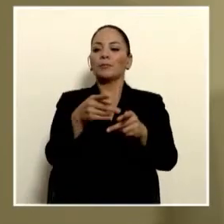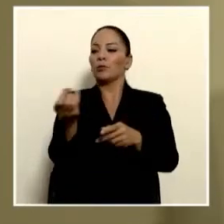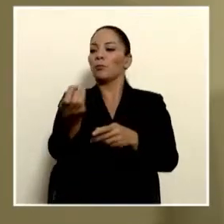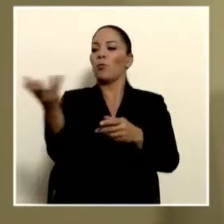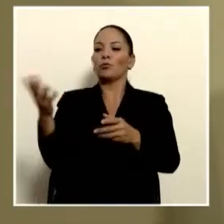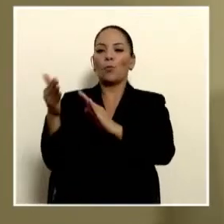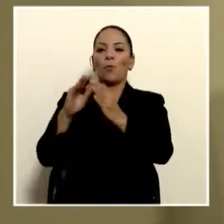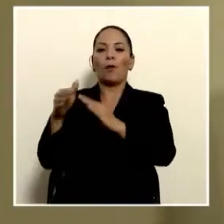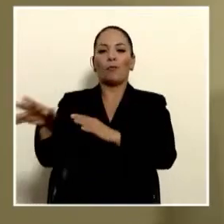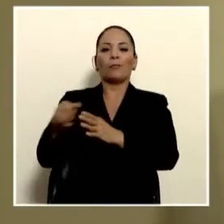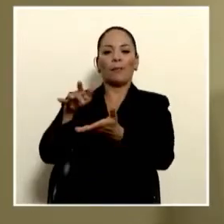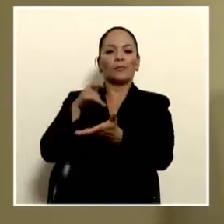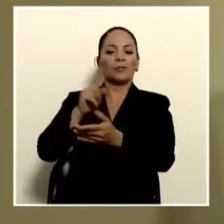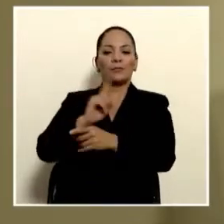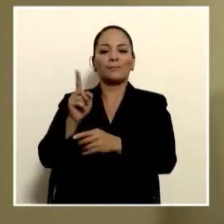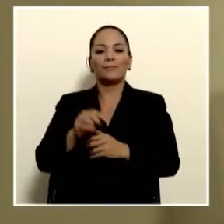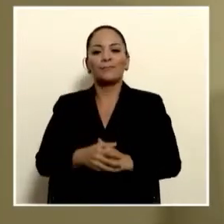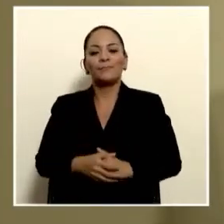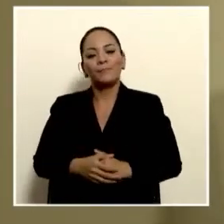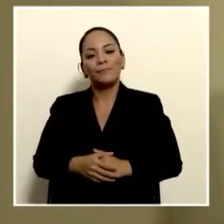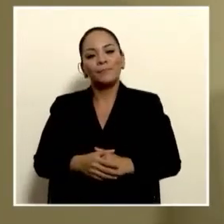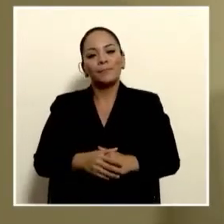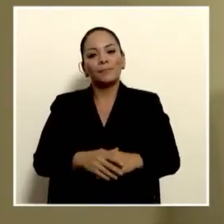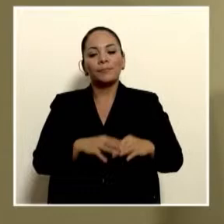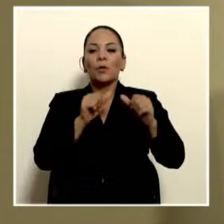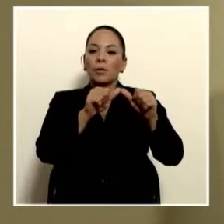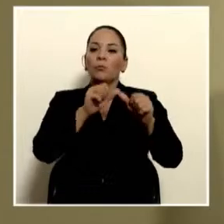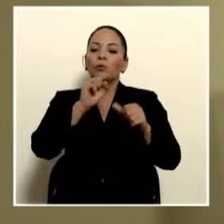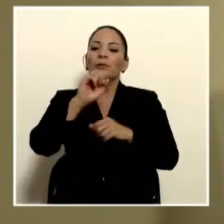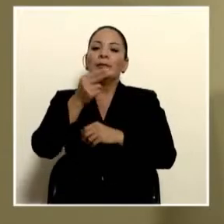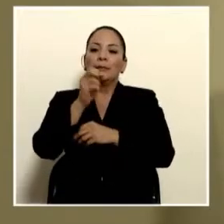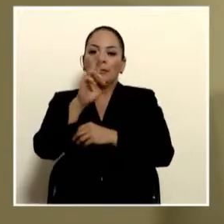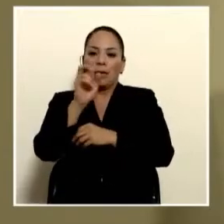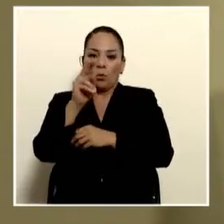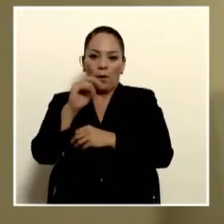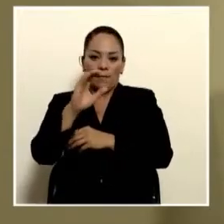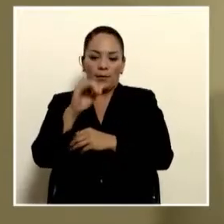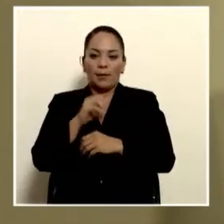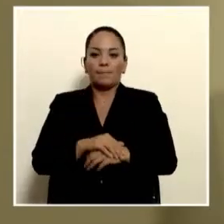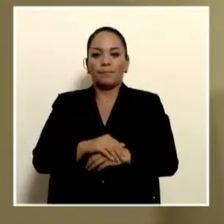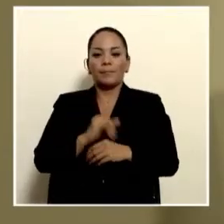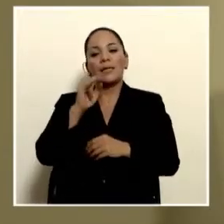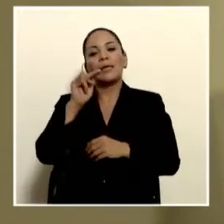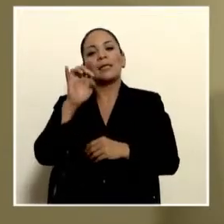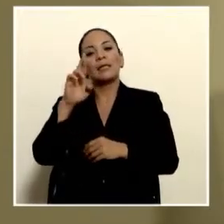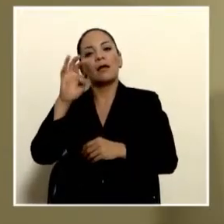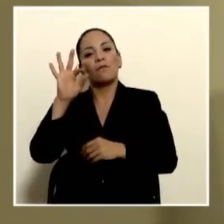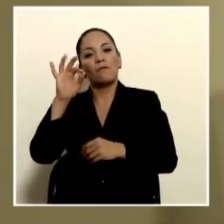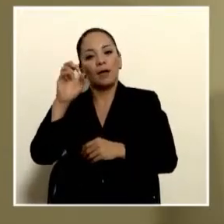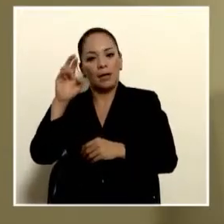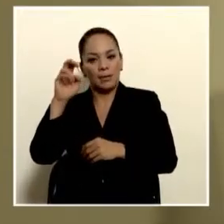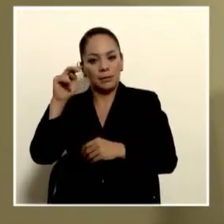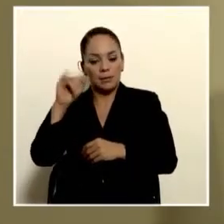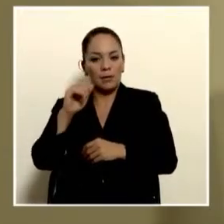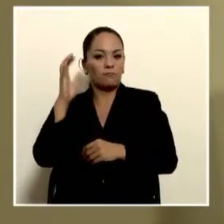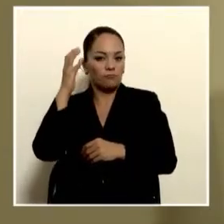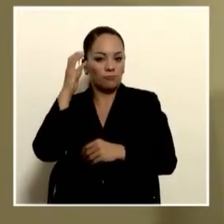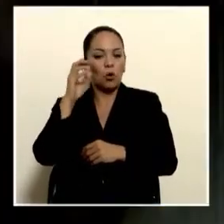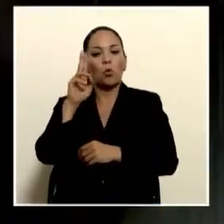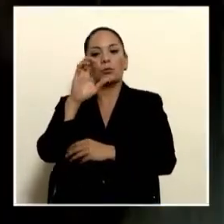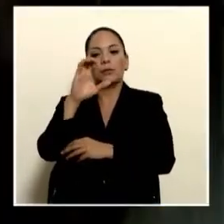muchos. Gracias. Continuamos con Sharon Cavallini de Interferencia Radioemisoras